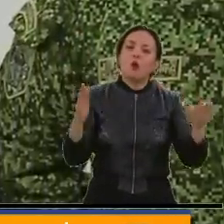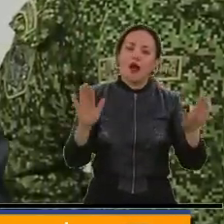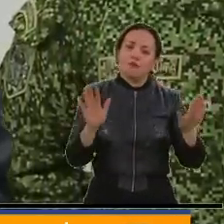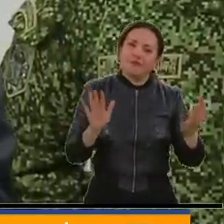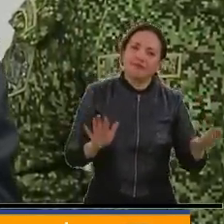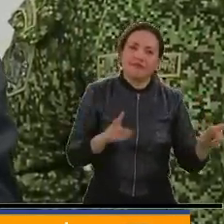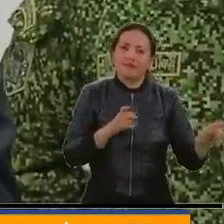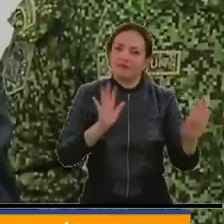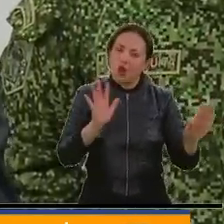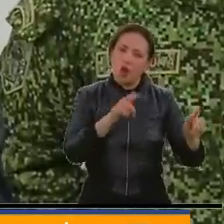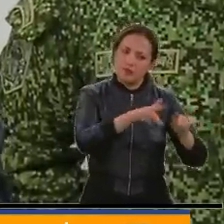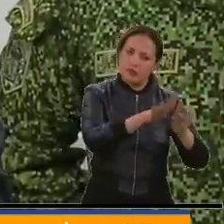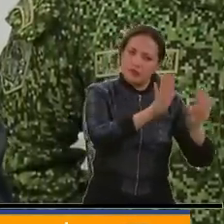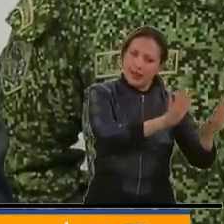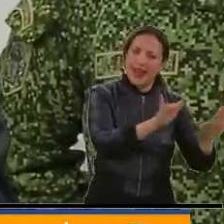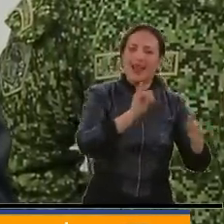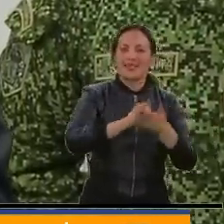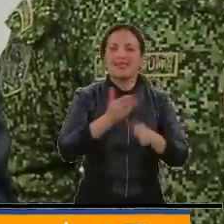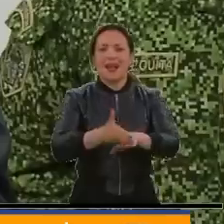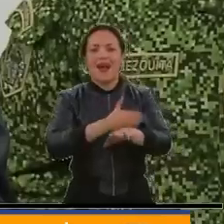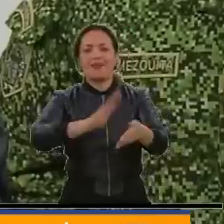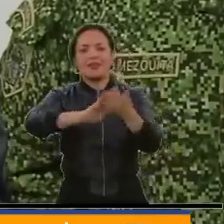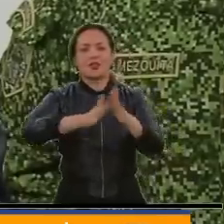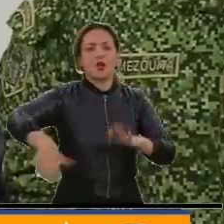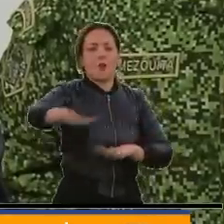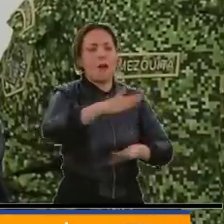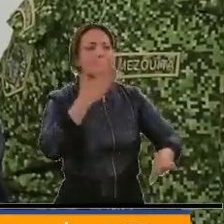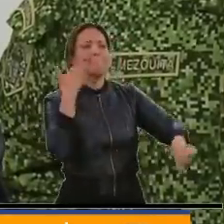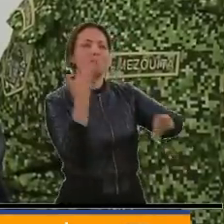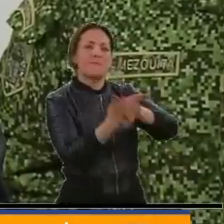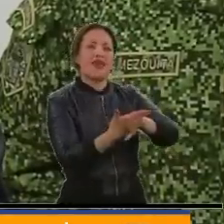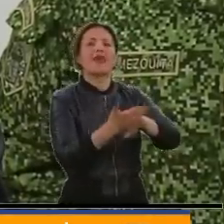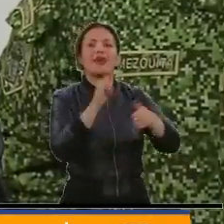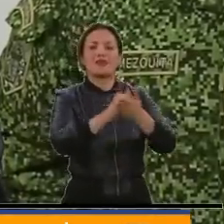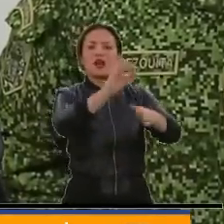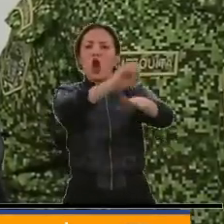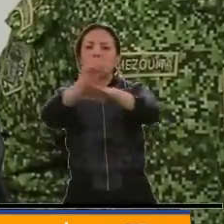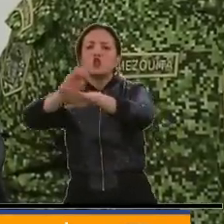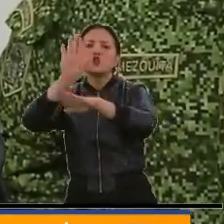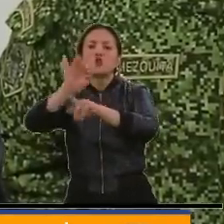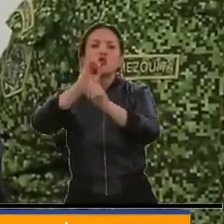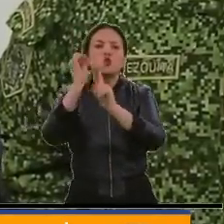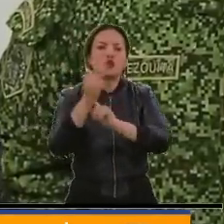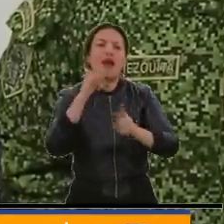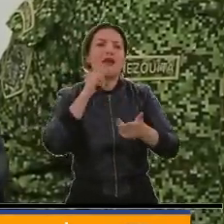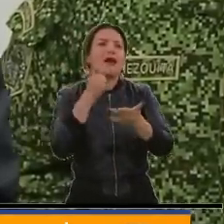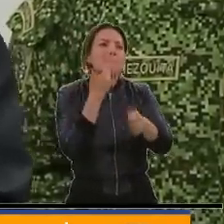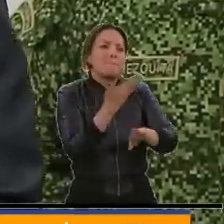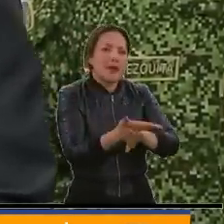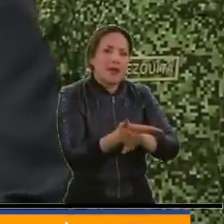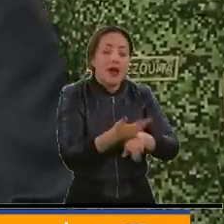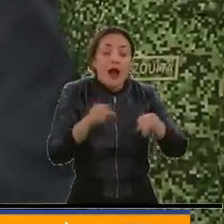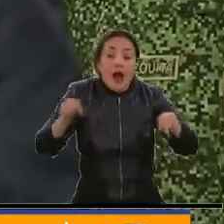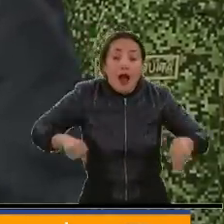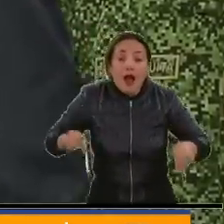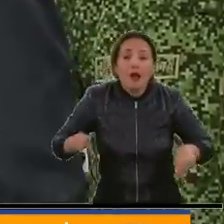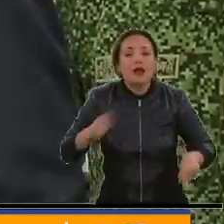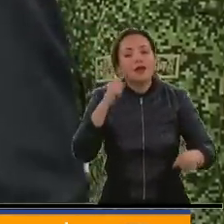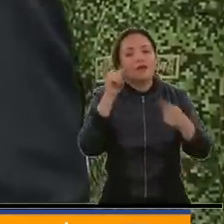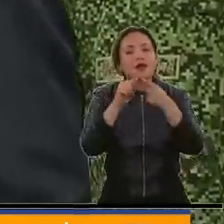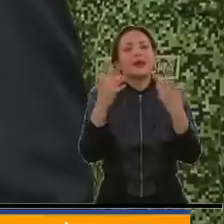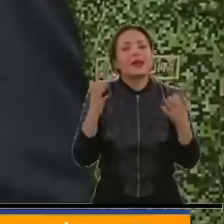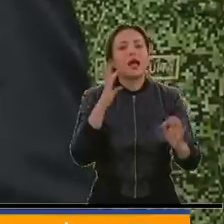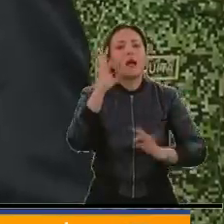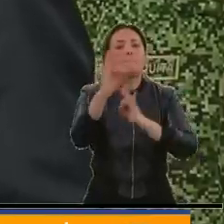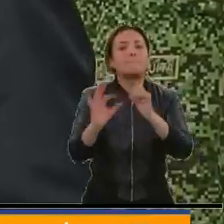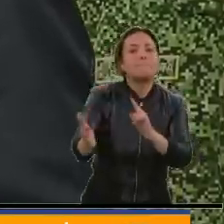consecuente con los requerimientos de las comunidades y las organizaciones sociales en el territorio. Aquí se trata únicamente de buscar la protección